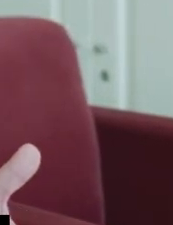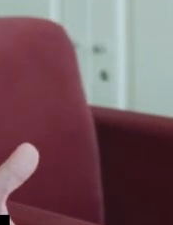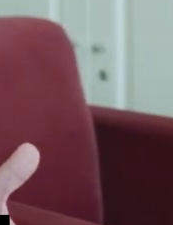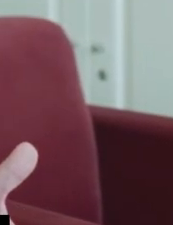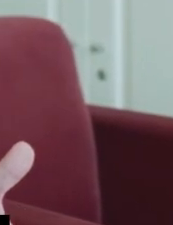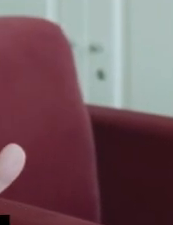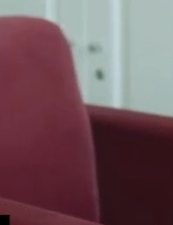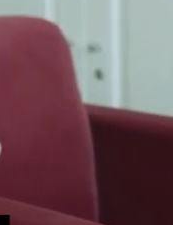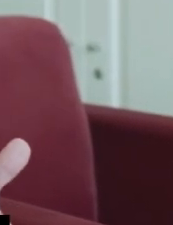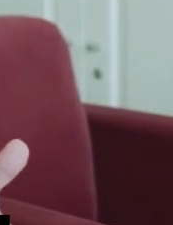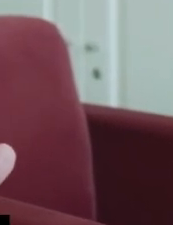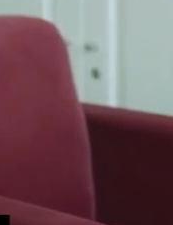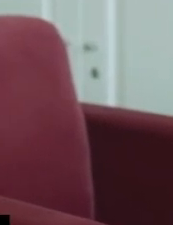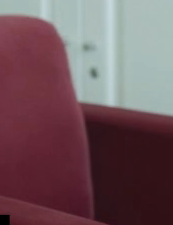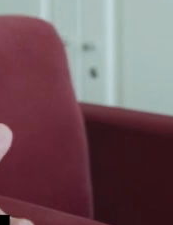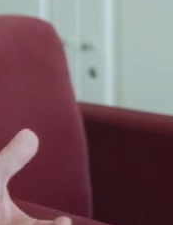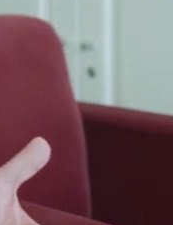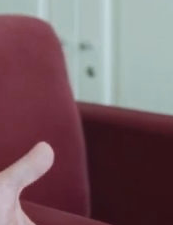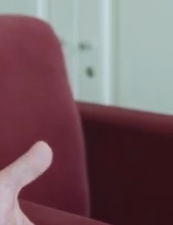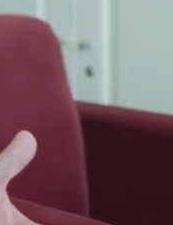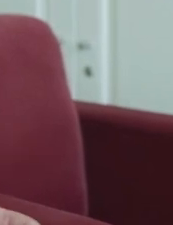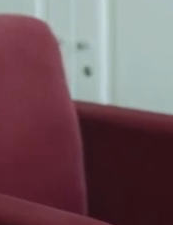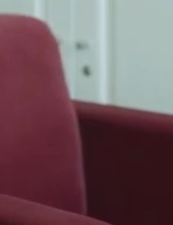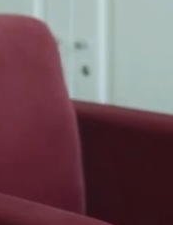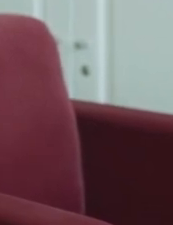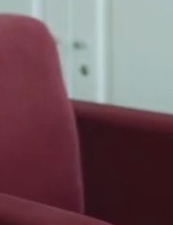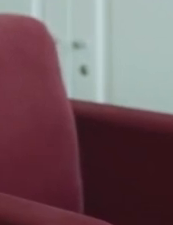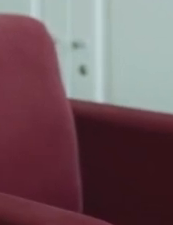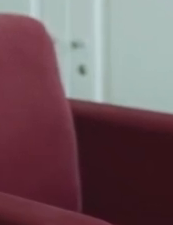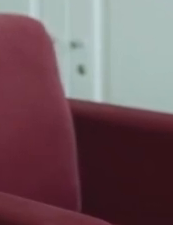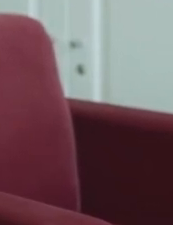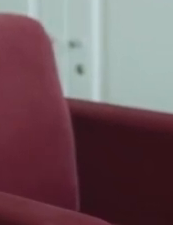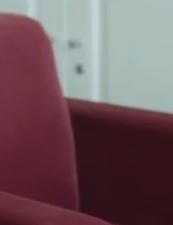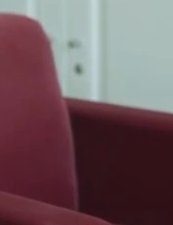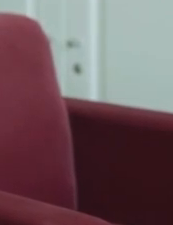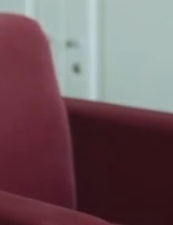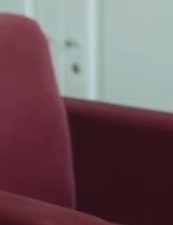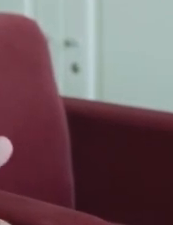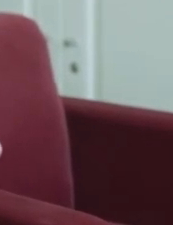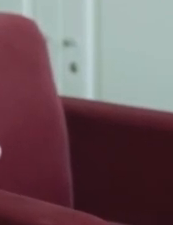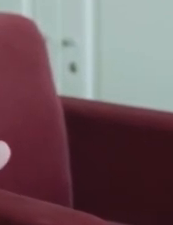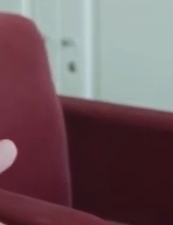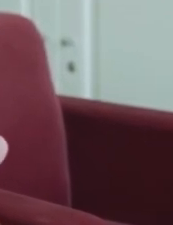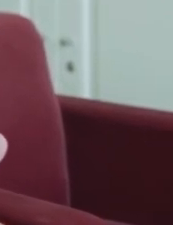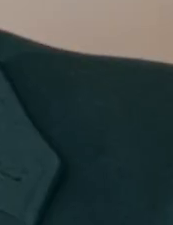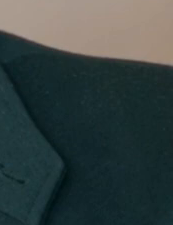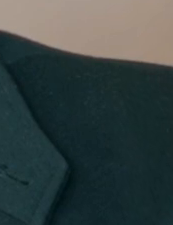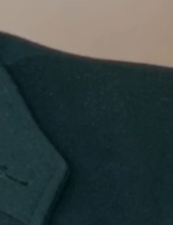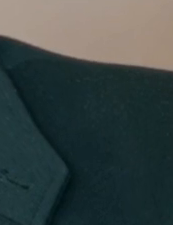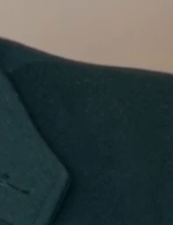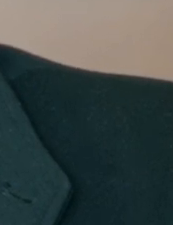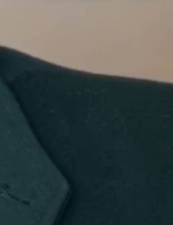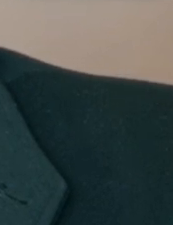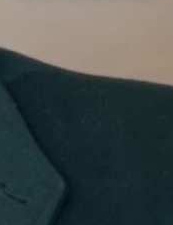la colaboración entre organizaciones y la coordinación con las administraciones públicas, y en tercer lugar dar a conocer a